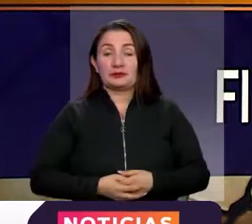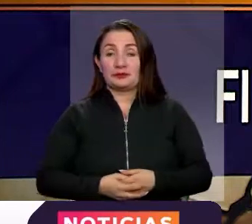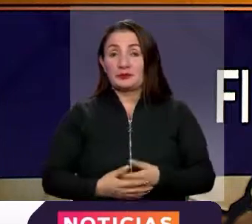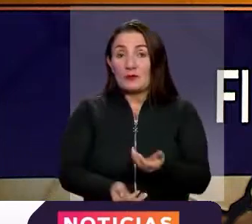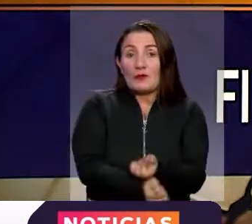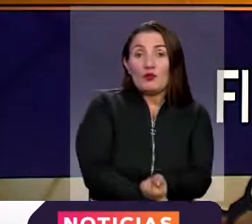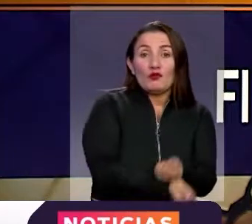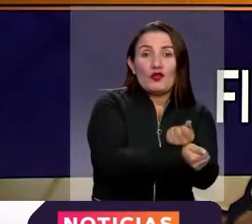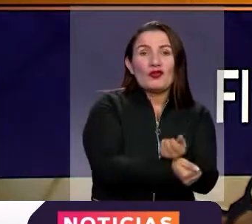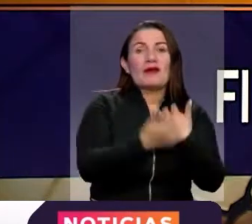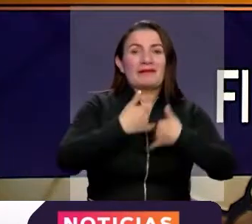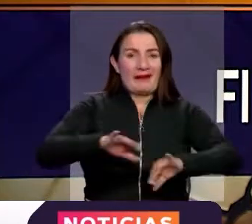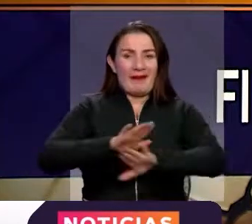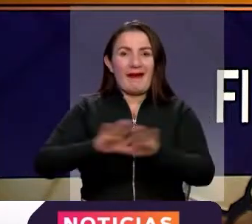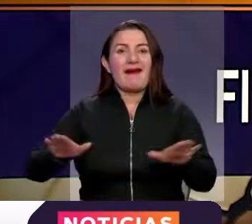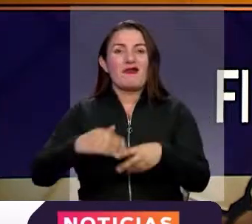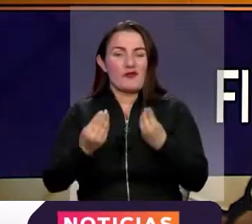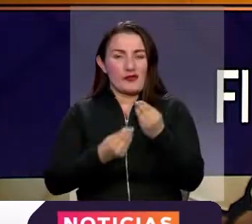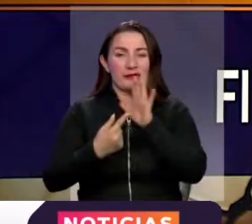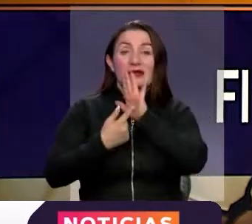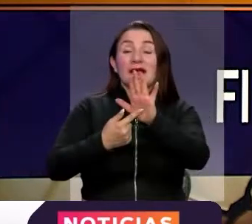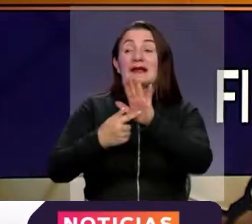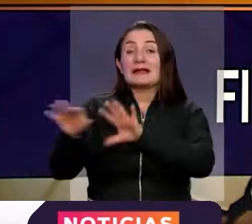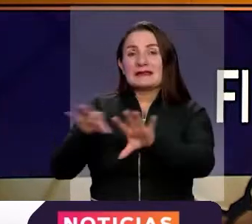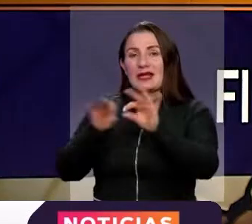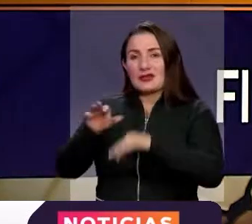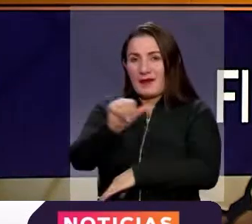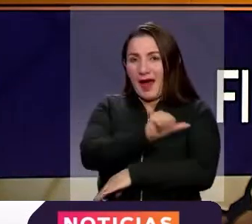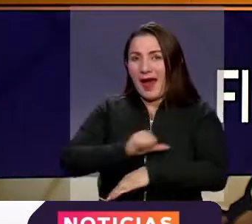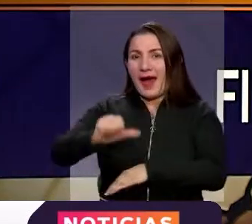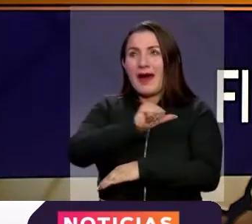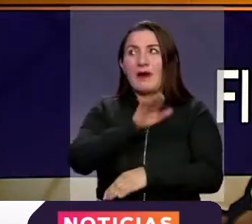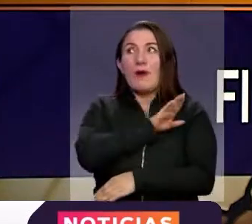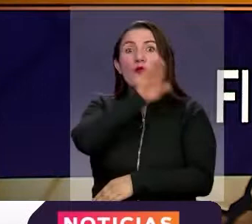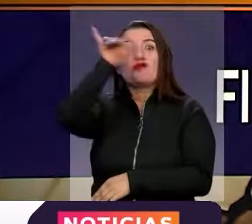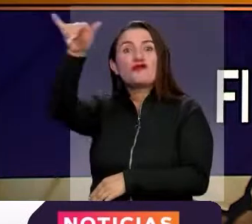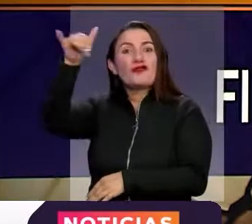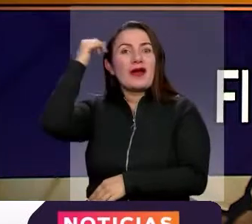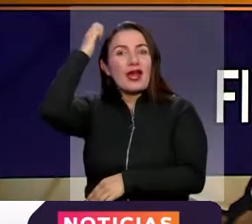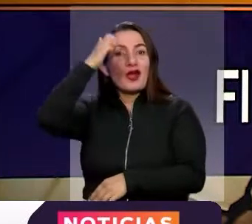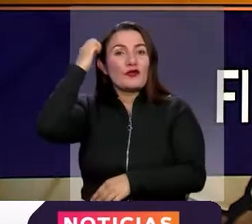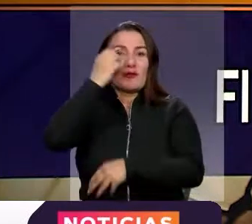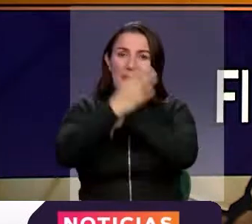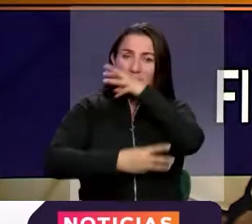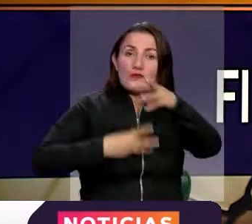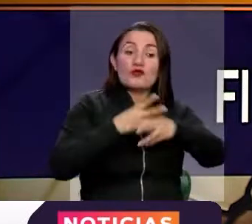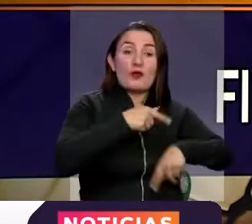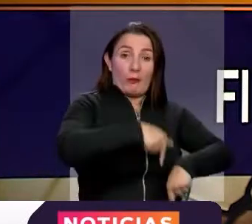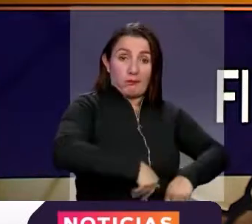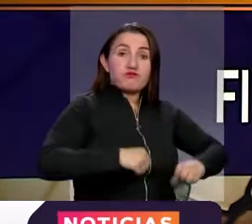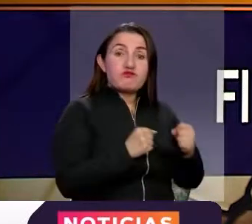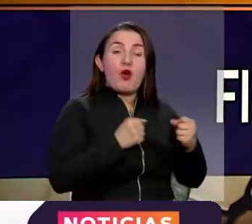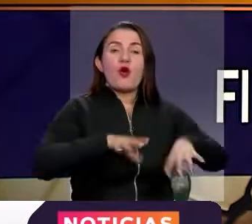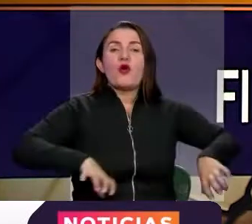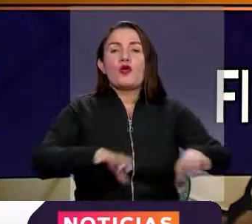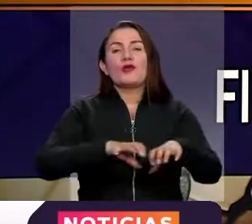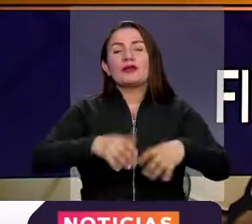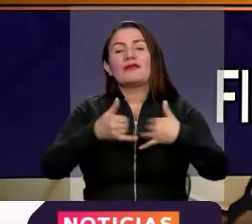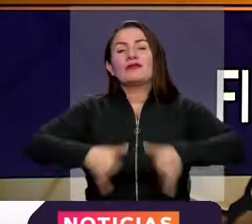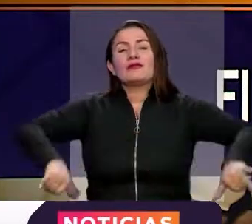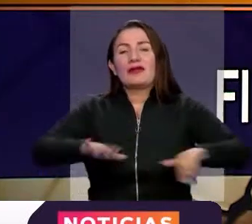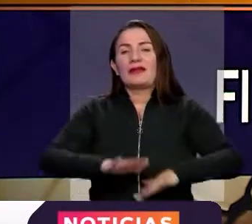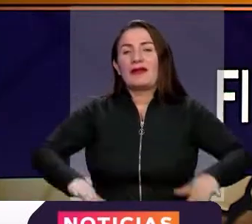El voleibol está de moda por estos días. Mientras nuestra selección femenina está en Europa alistándose para el Mundial, en Bogotá tendremos la final